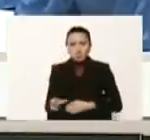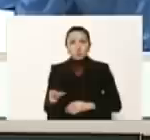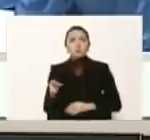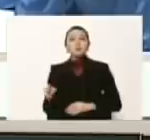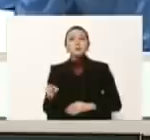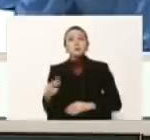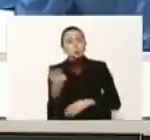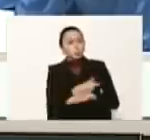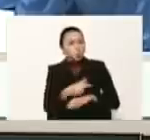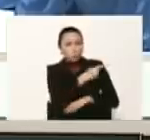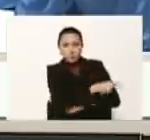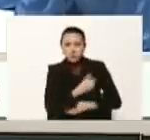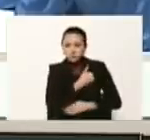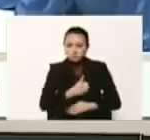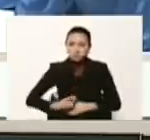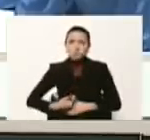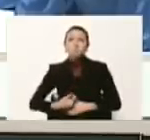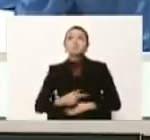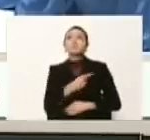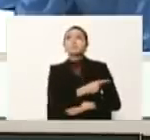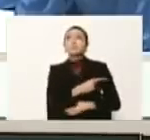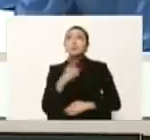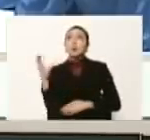del gobierno de Iván Duque.